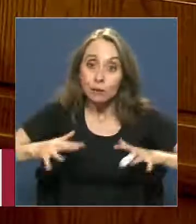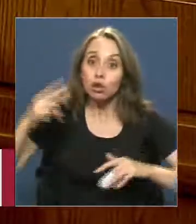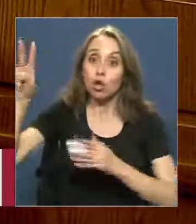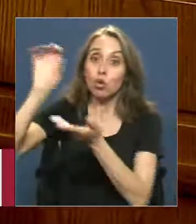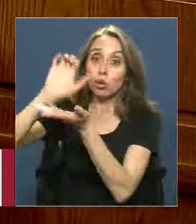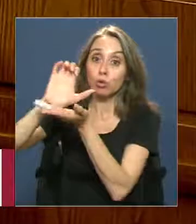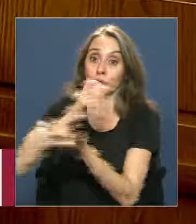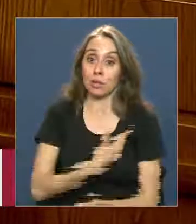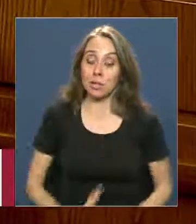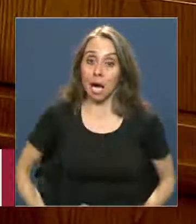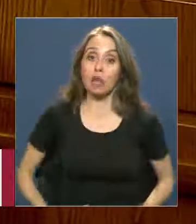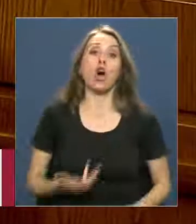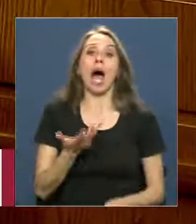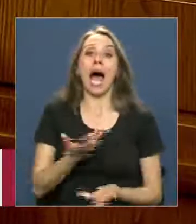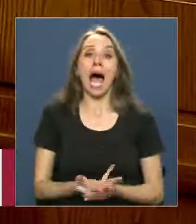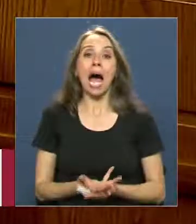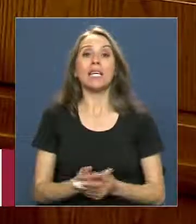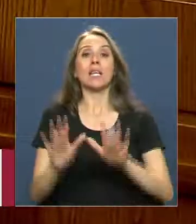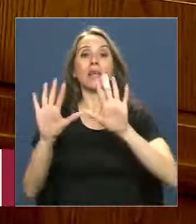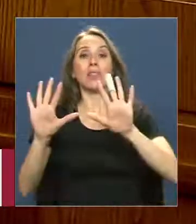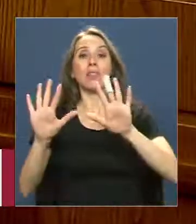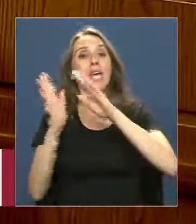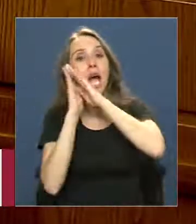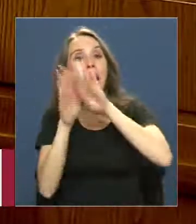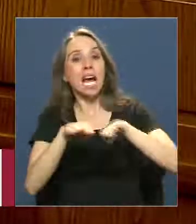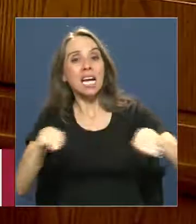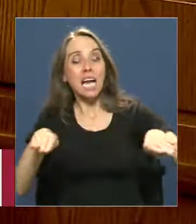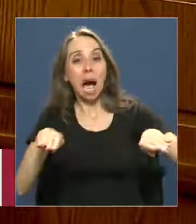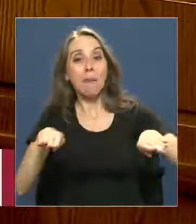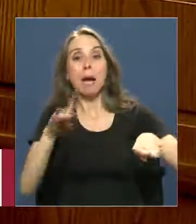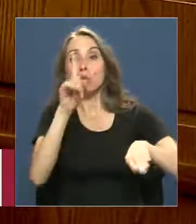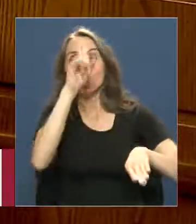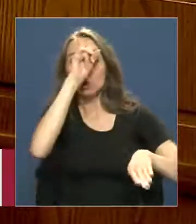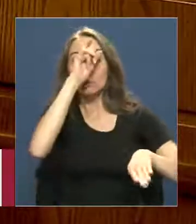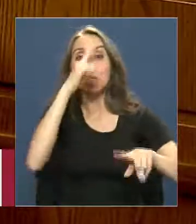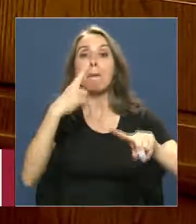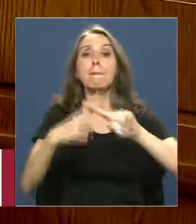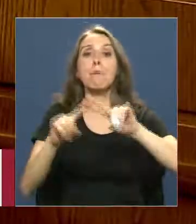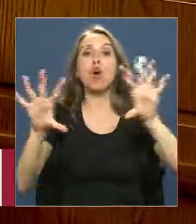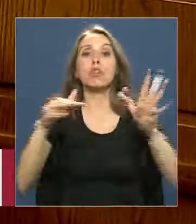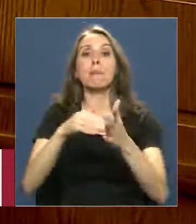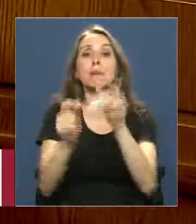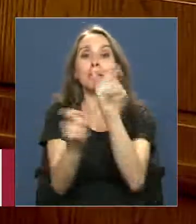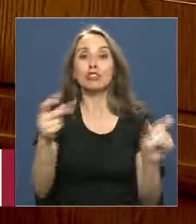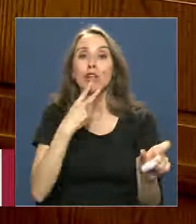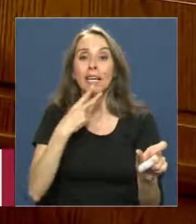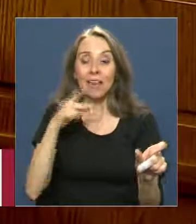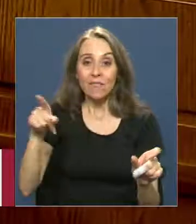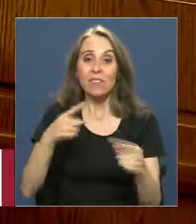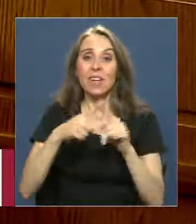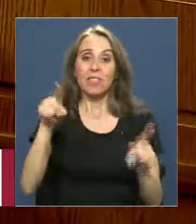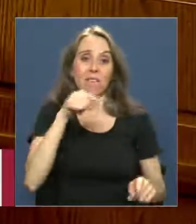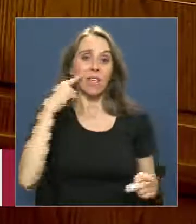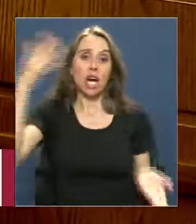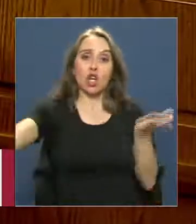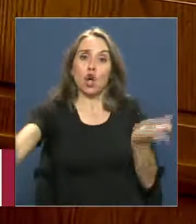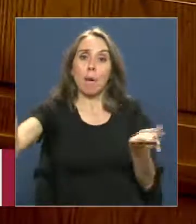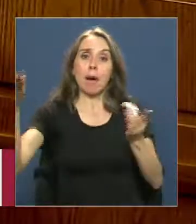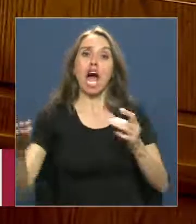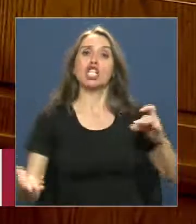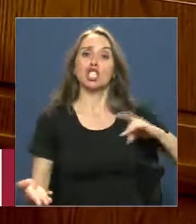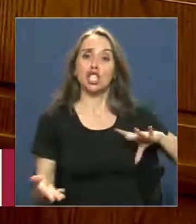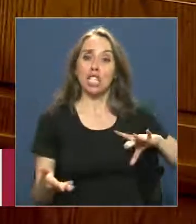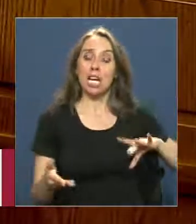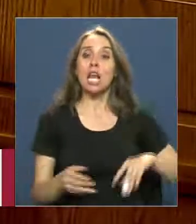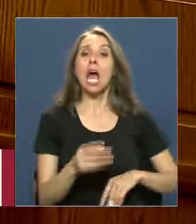día dispone en promedio de 10 camas hospitalarias por cada 1.000 habitantes. La diferencia con un país como Chile, que dispone